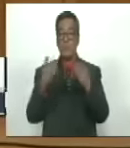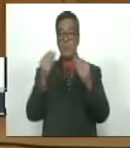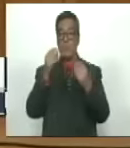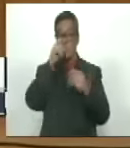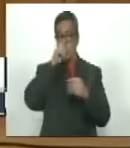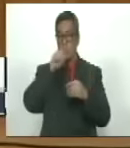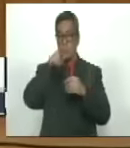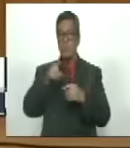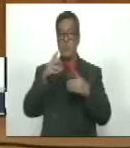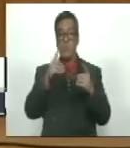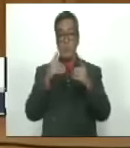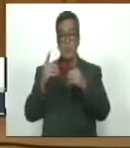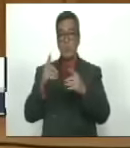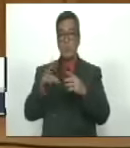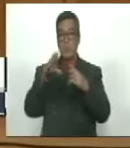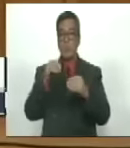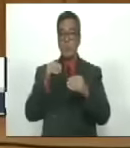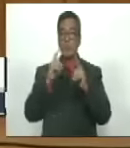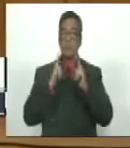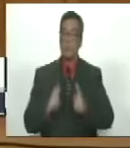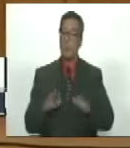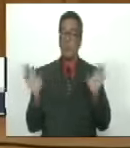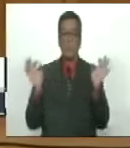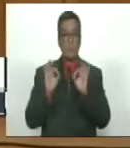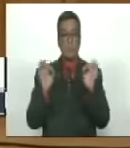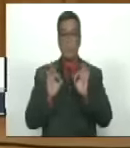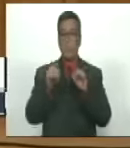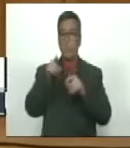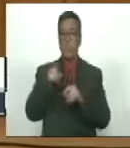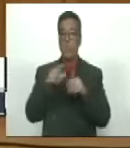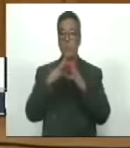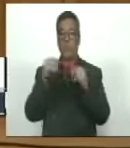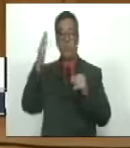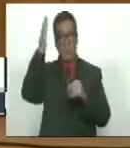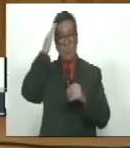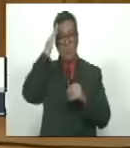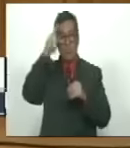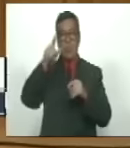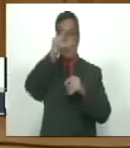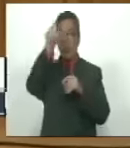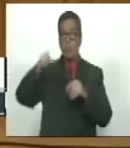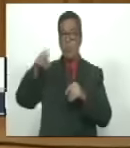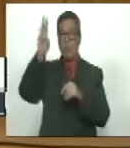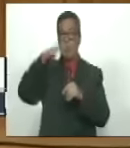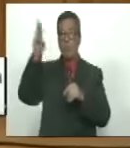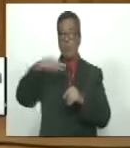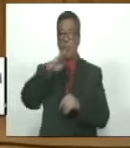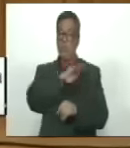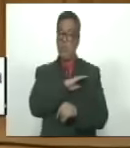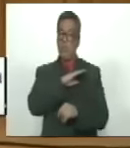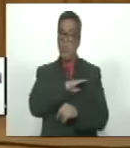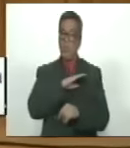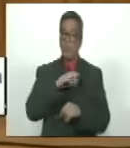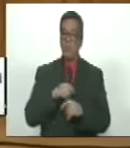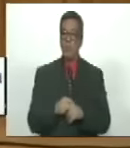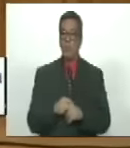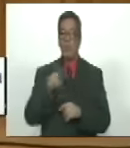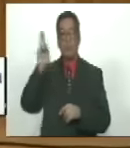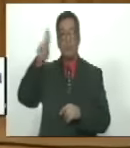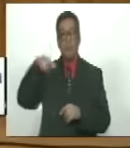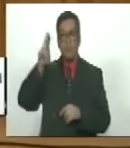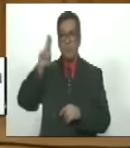años. Es una lucha que no hemos cesado, porque todos sabemos que el Esequibo es nuestro, pero